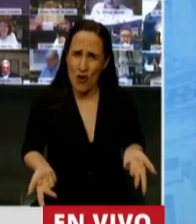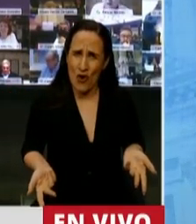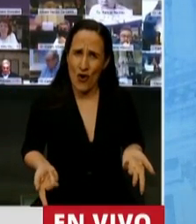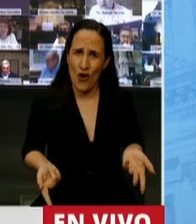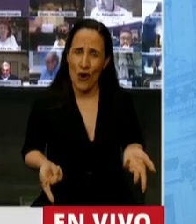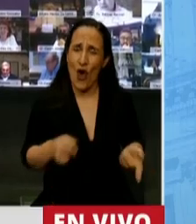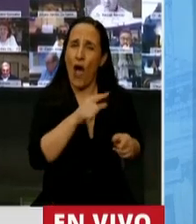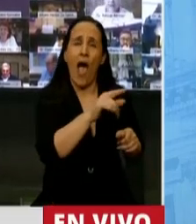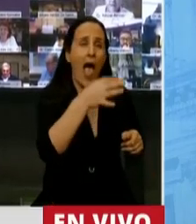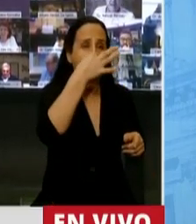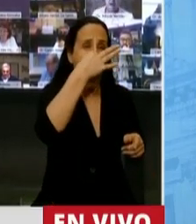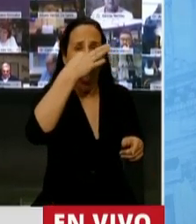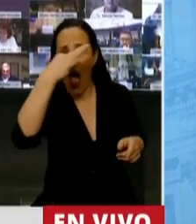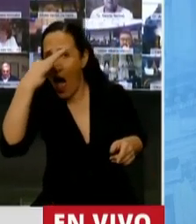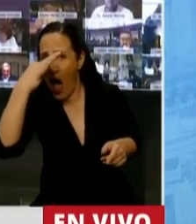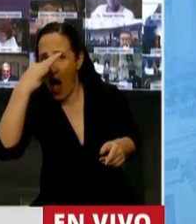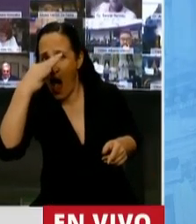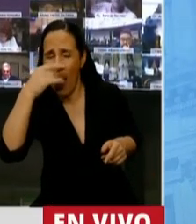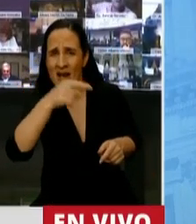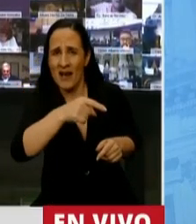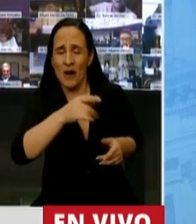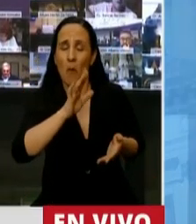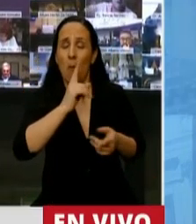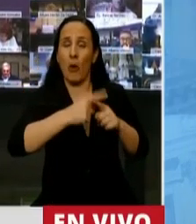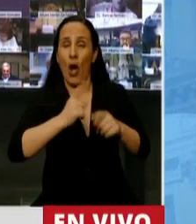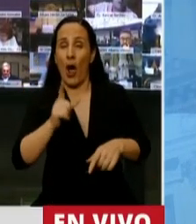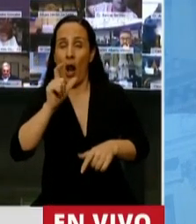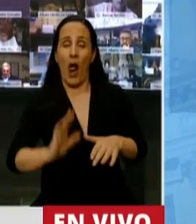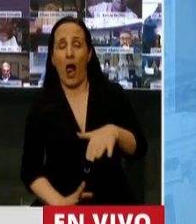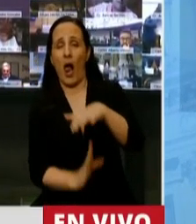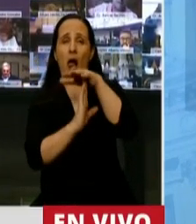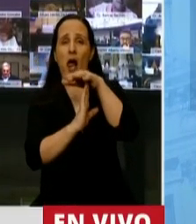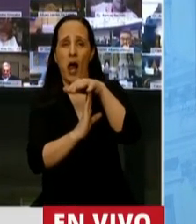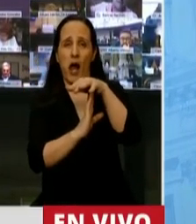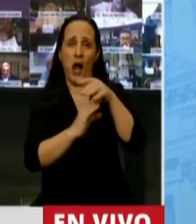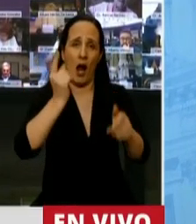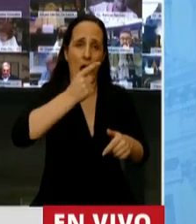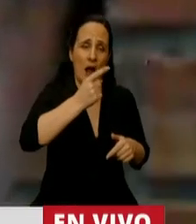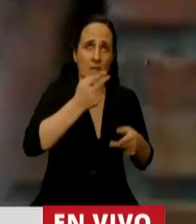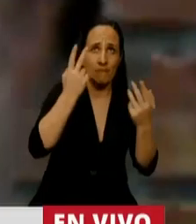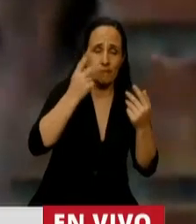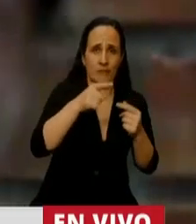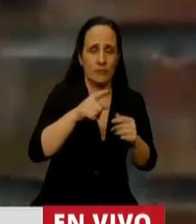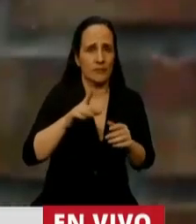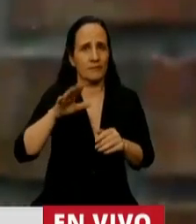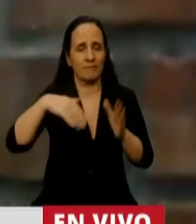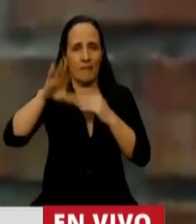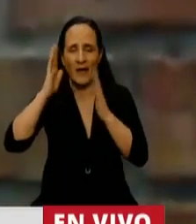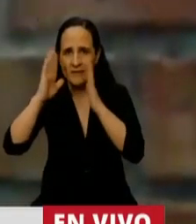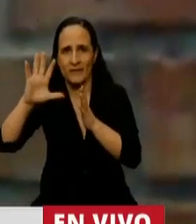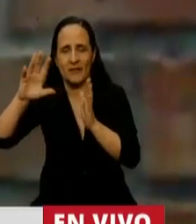orejita por el poder central o por los mandamás del centralismo porteño. Gracias,